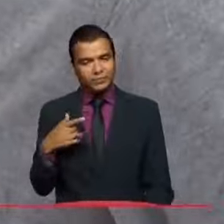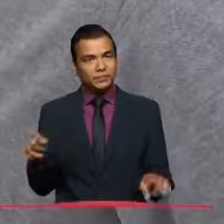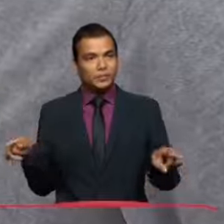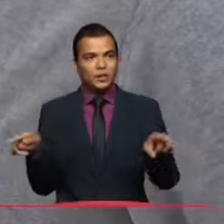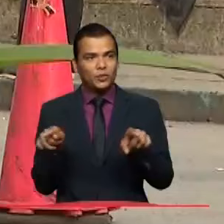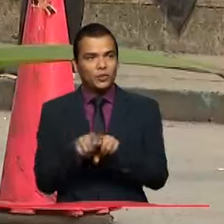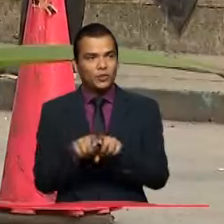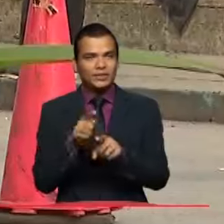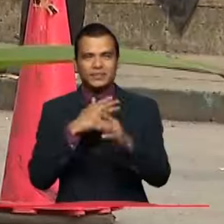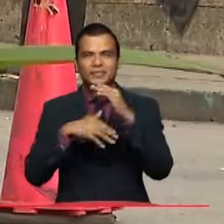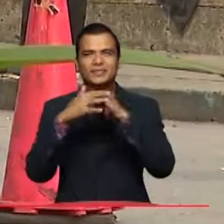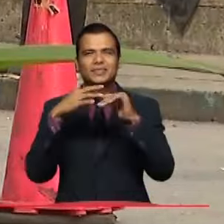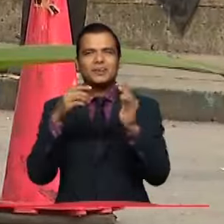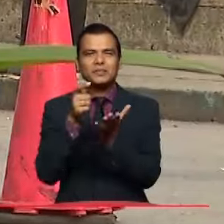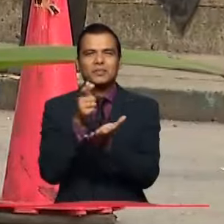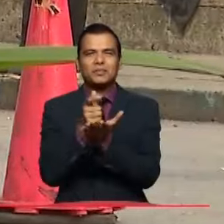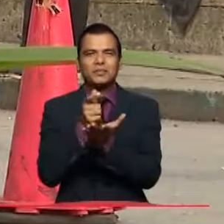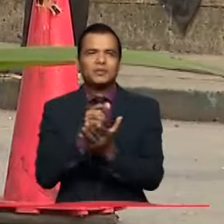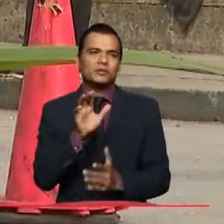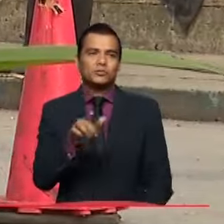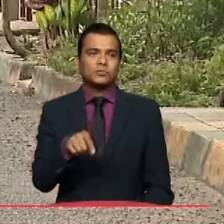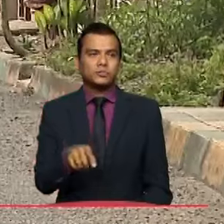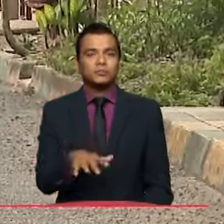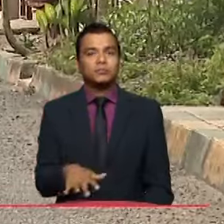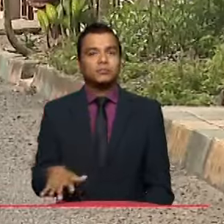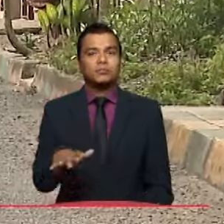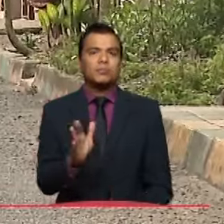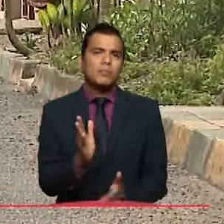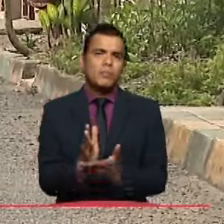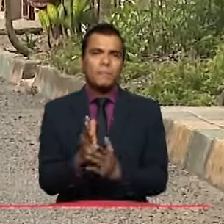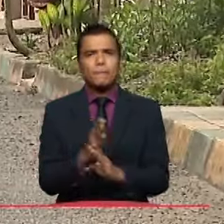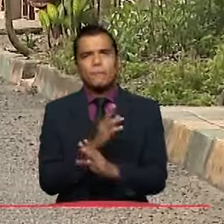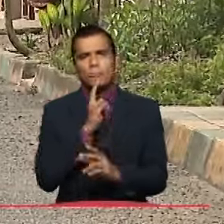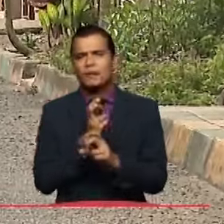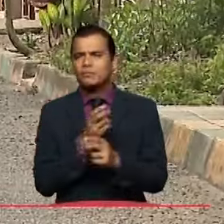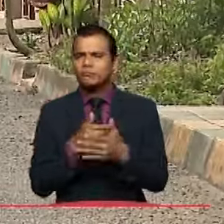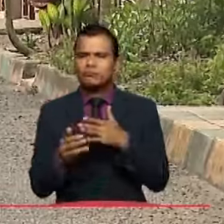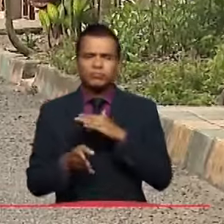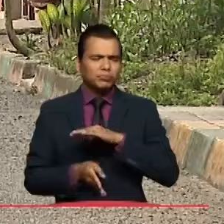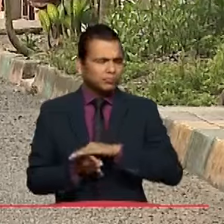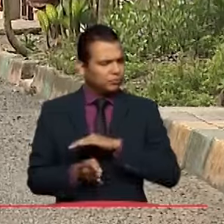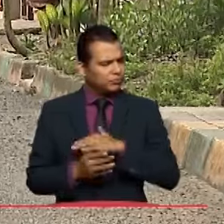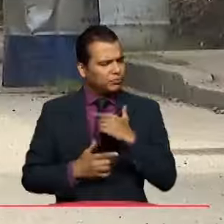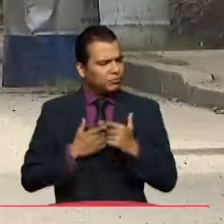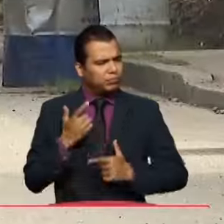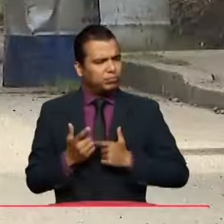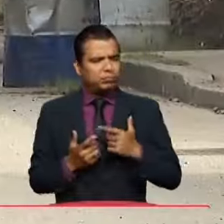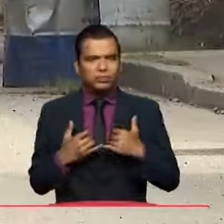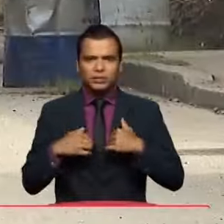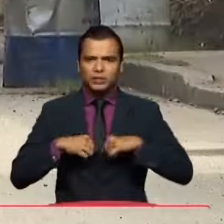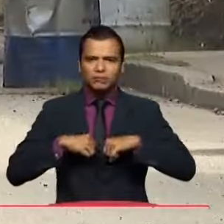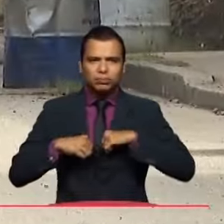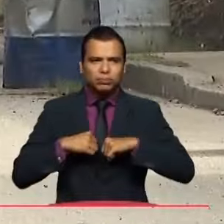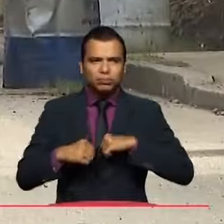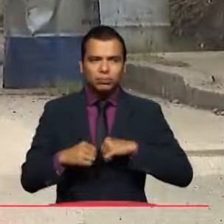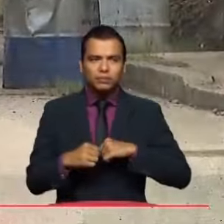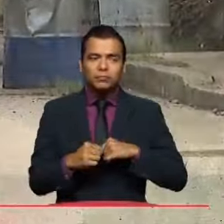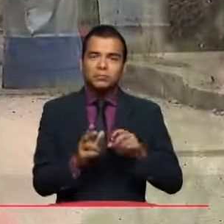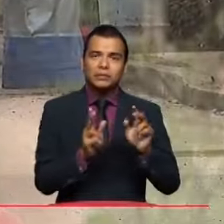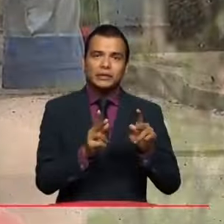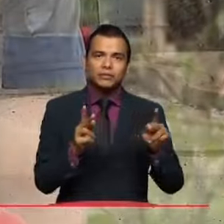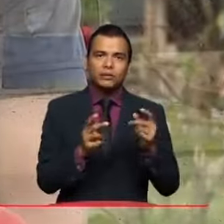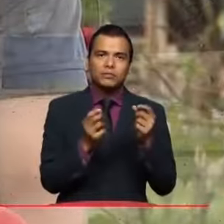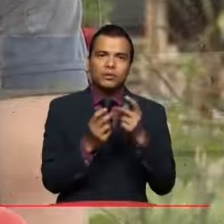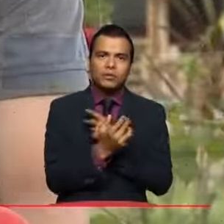del cielo. La resiliencia de este corregimiento los mantiene en pie. A pesar de cada tanto, los violentos vuelven a